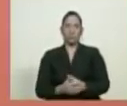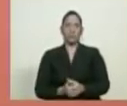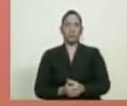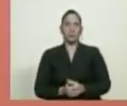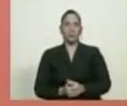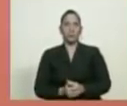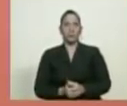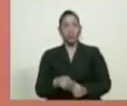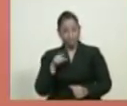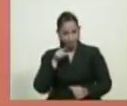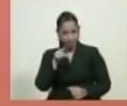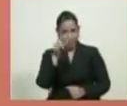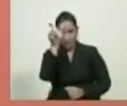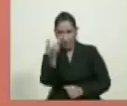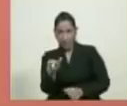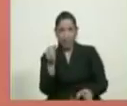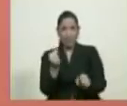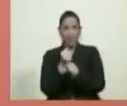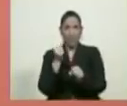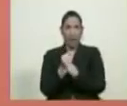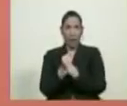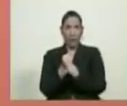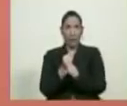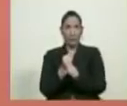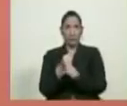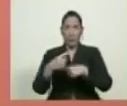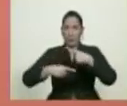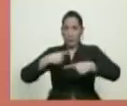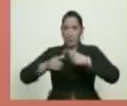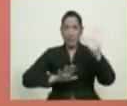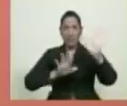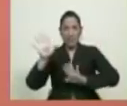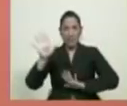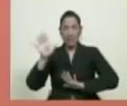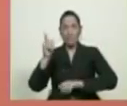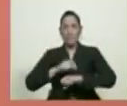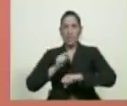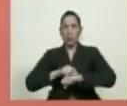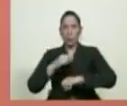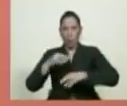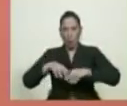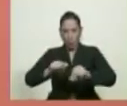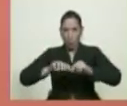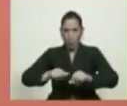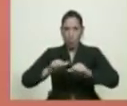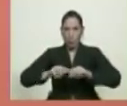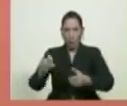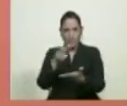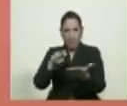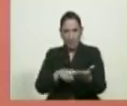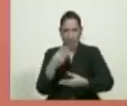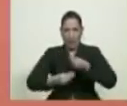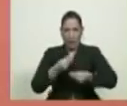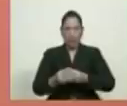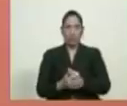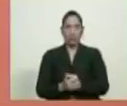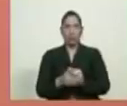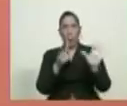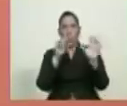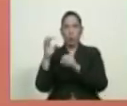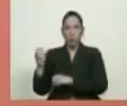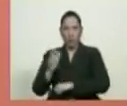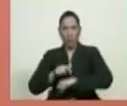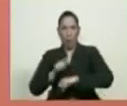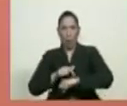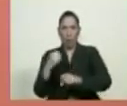Este trabajador, si produce una pizza cada 15 minutos, en 800 horas de